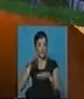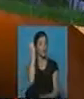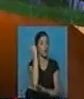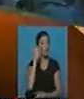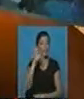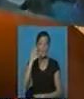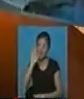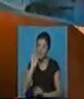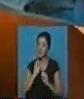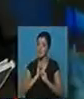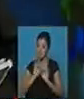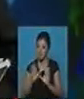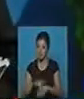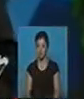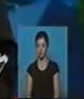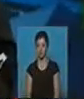país, que no es buena.